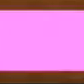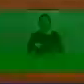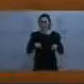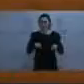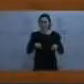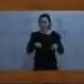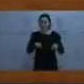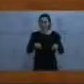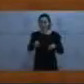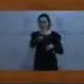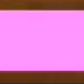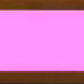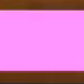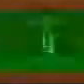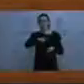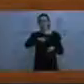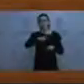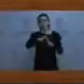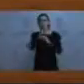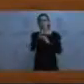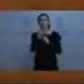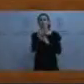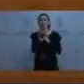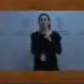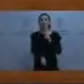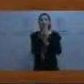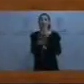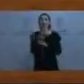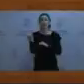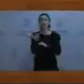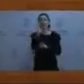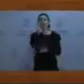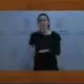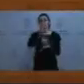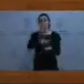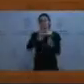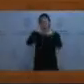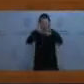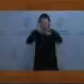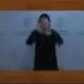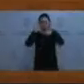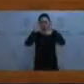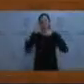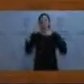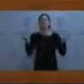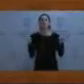todos ustedes lo que iba a pasar. En Harrio se iban a quedar, a disminuir,